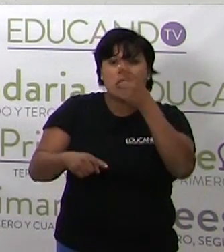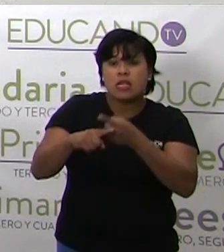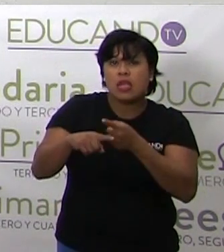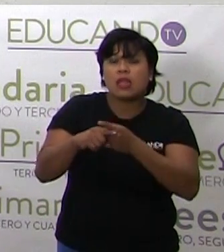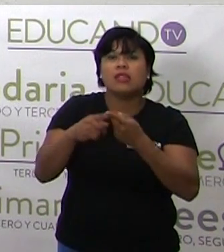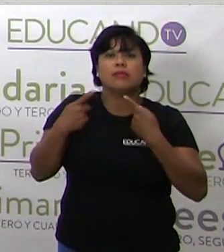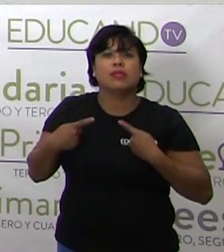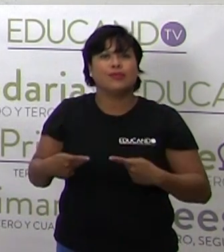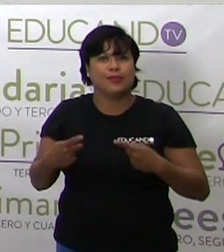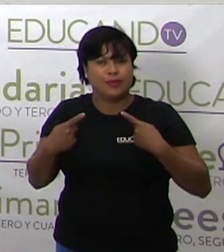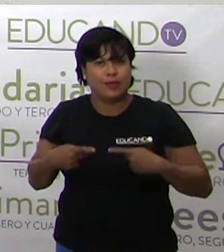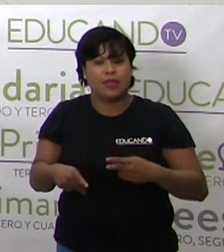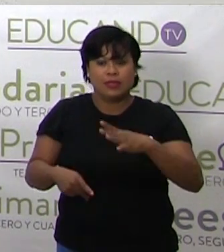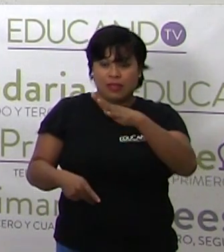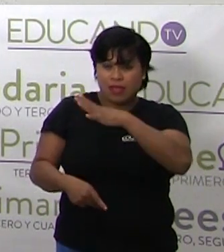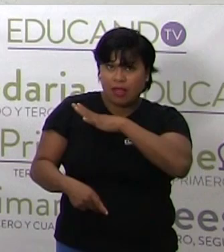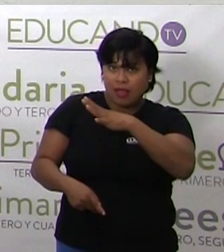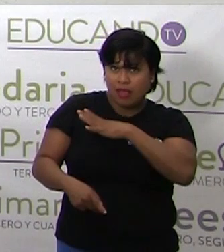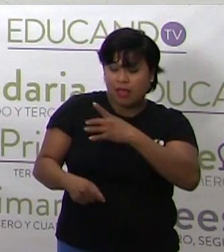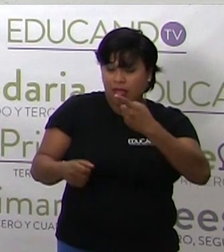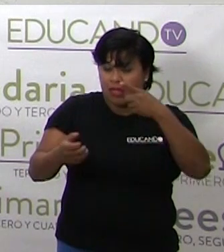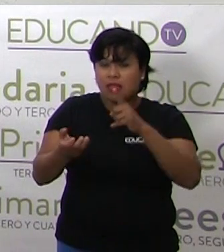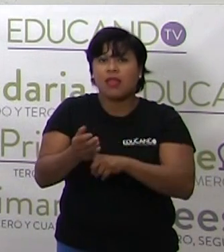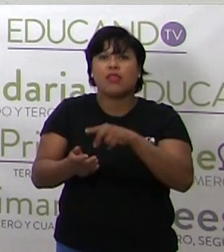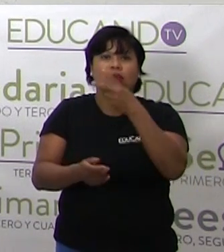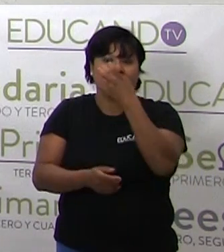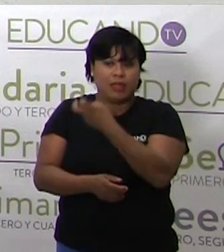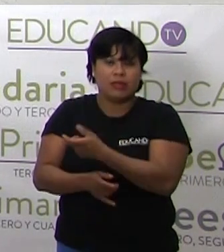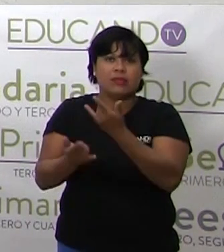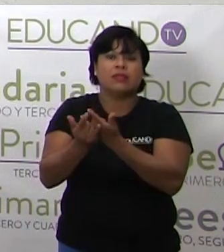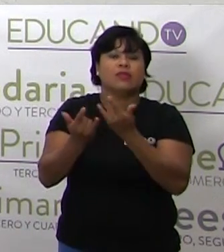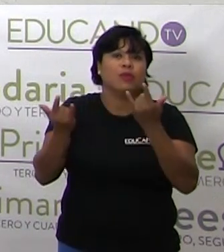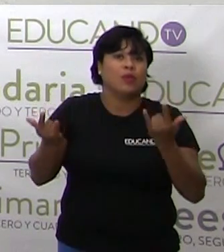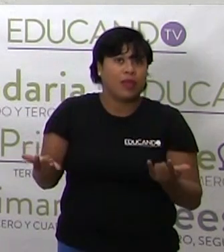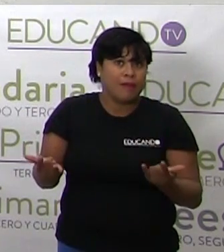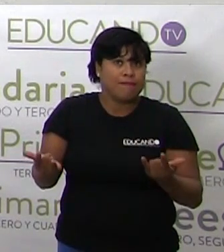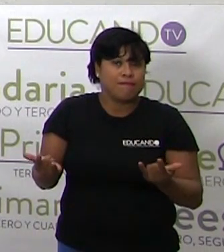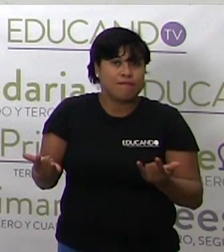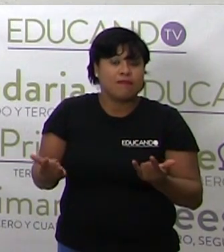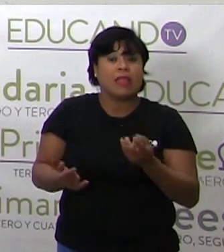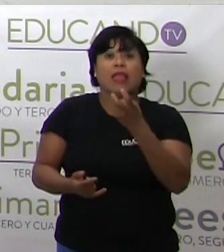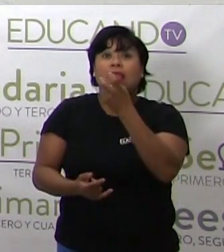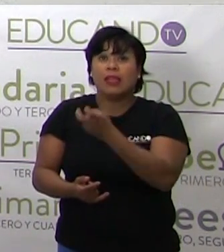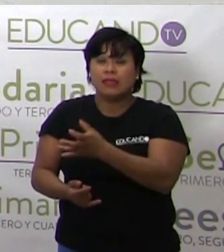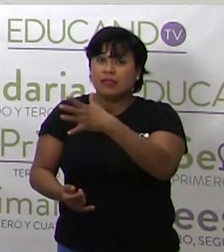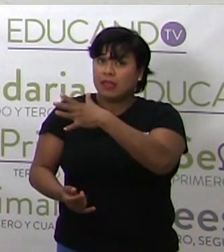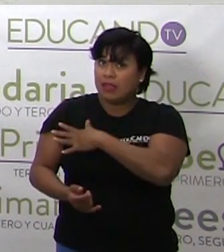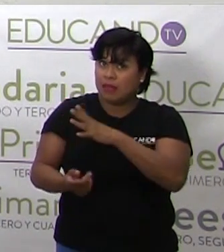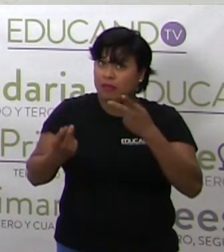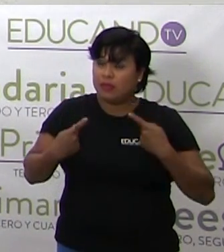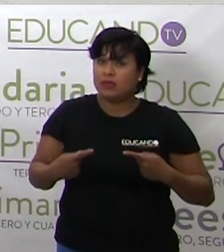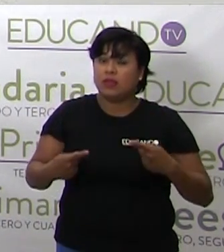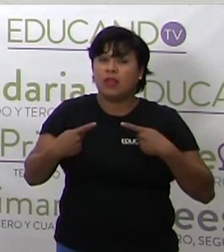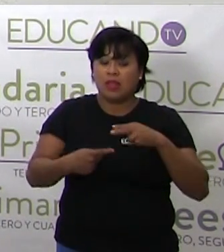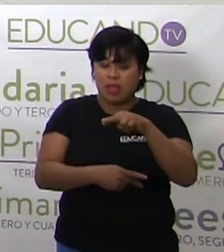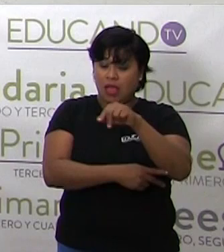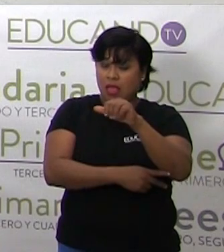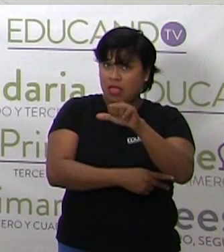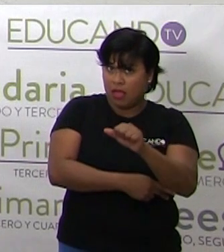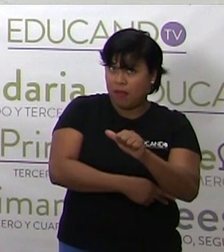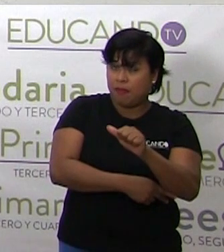los personajes que aparecen en esta historia. Aparece